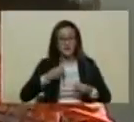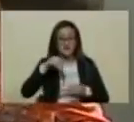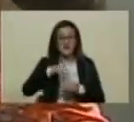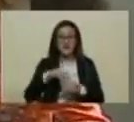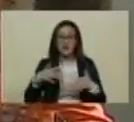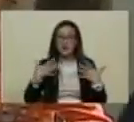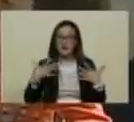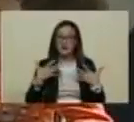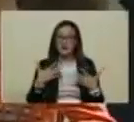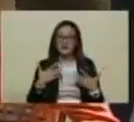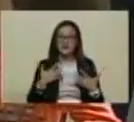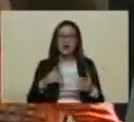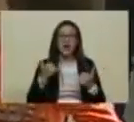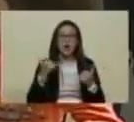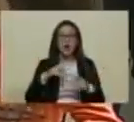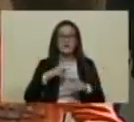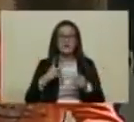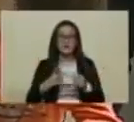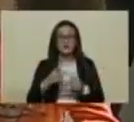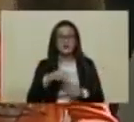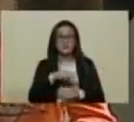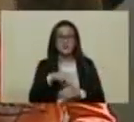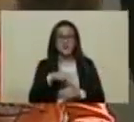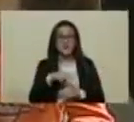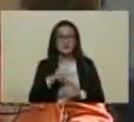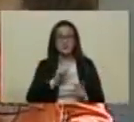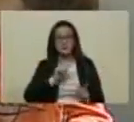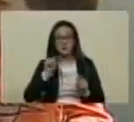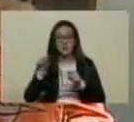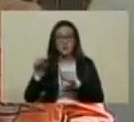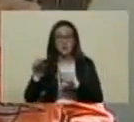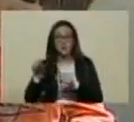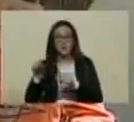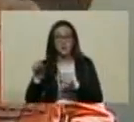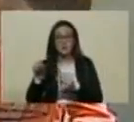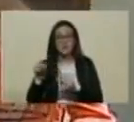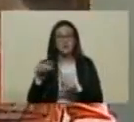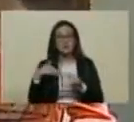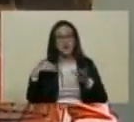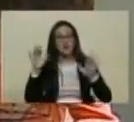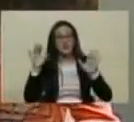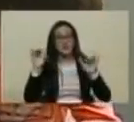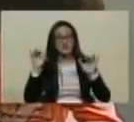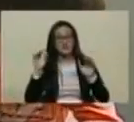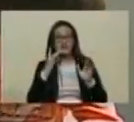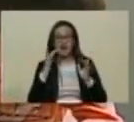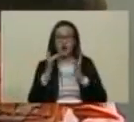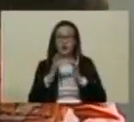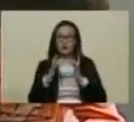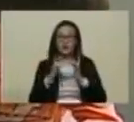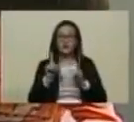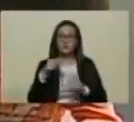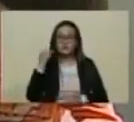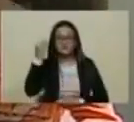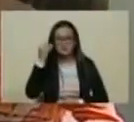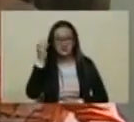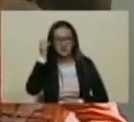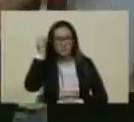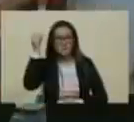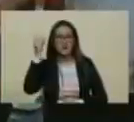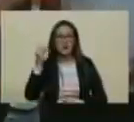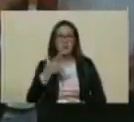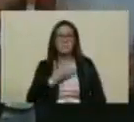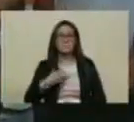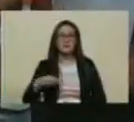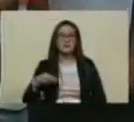esta alegría. Yo le dejo a la viceministra Gisela para que, bueno, para que despida el pase, para que también dé sus apreciaciones. Y